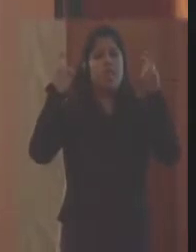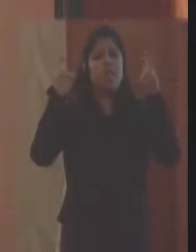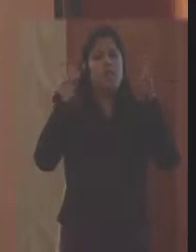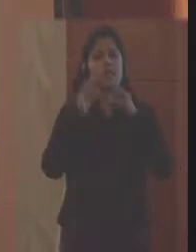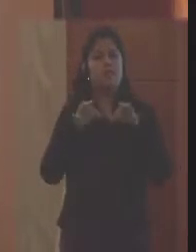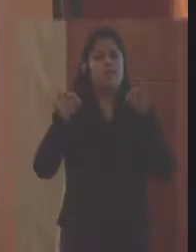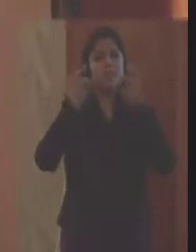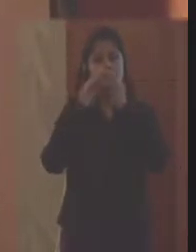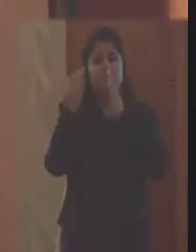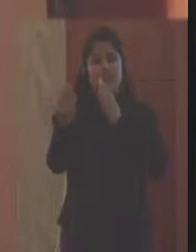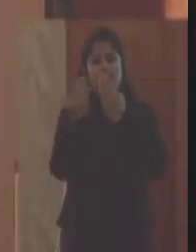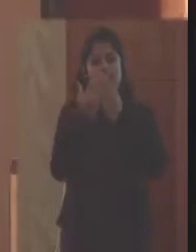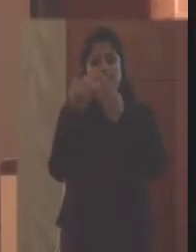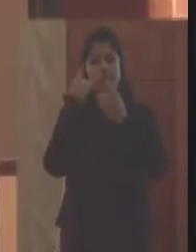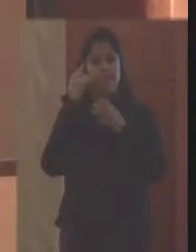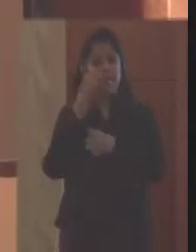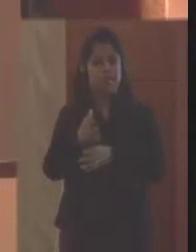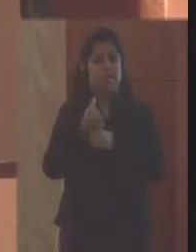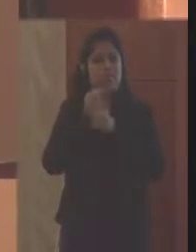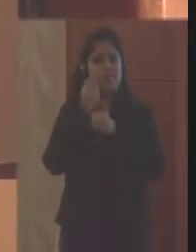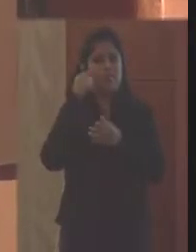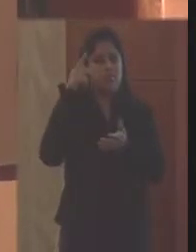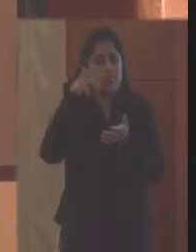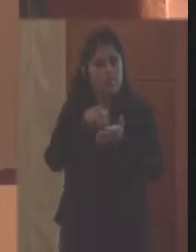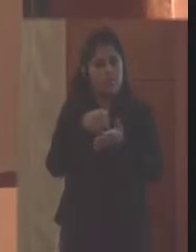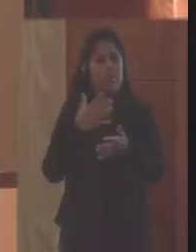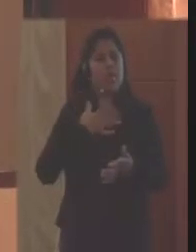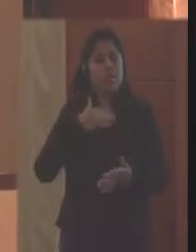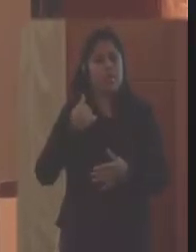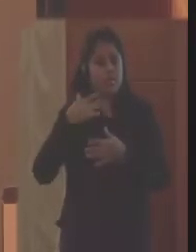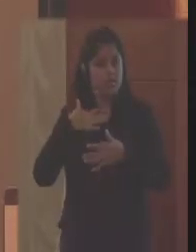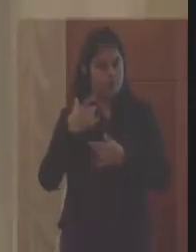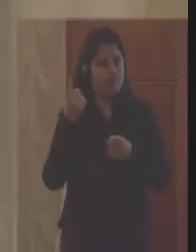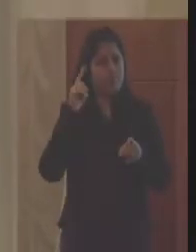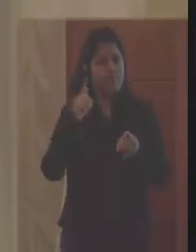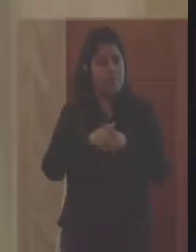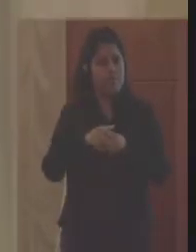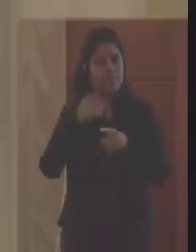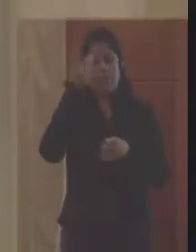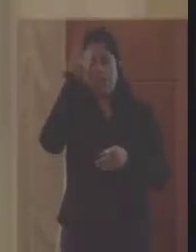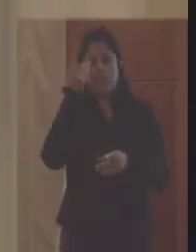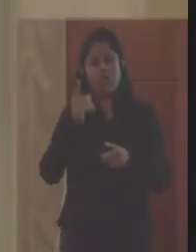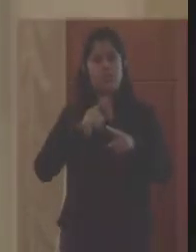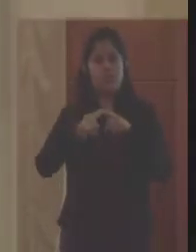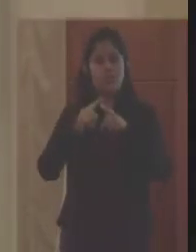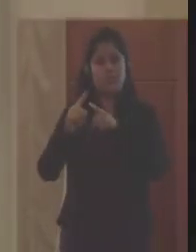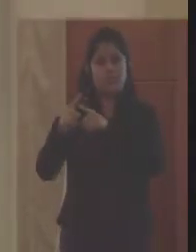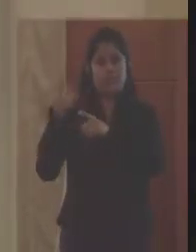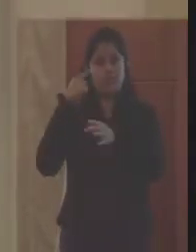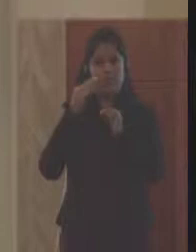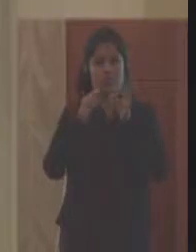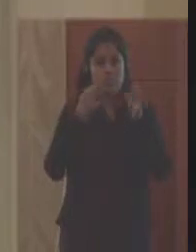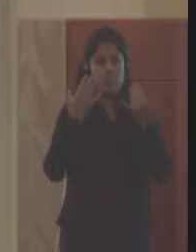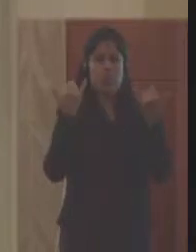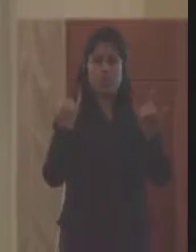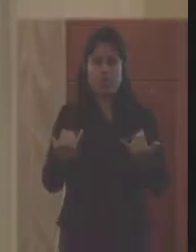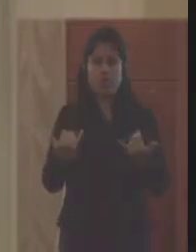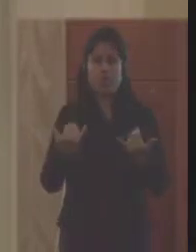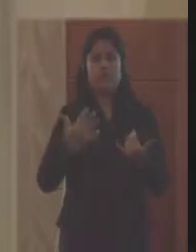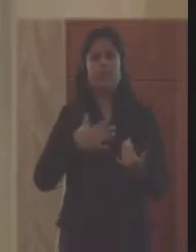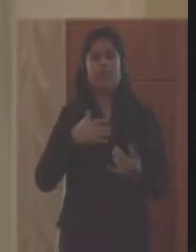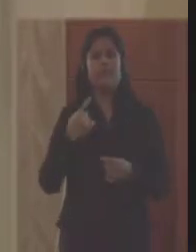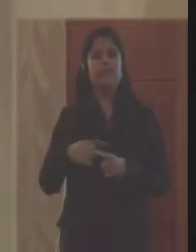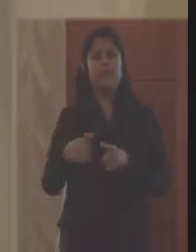del aseguramiento y reaseguramiento desde el punto de vista integral como tal, y está descrito en estos fundamentos que tenemos hoy ahí en